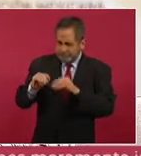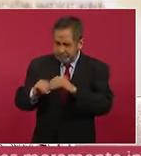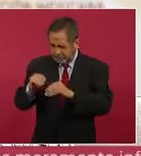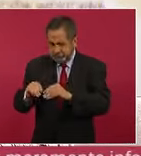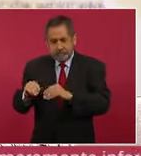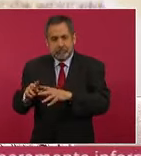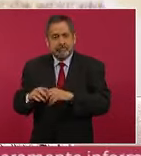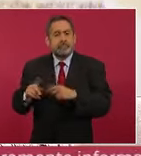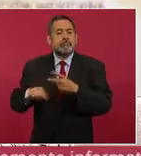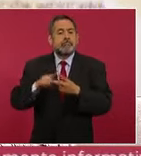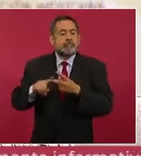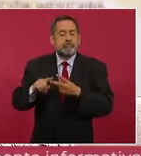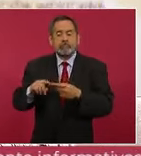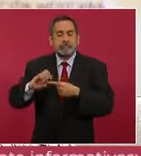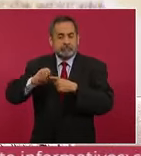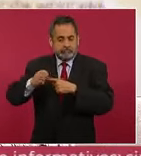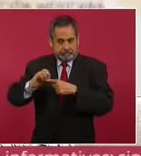el frijol,